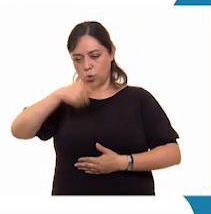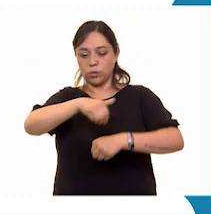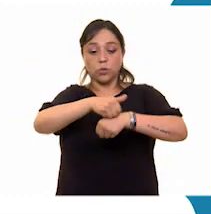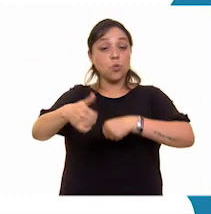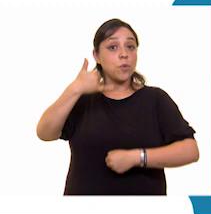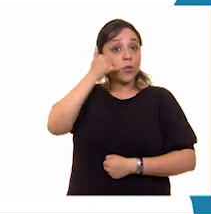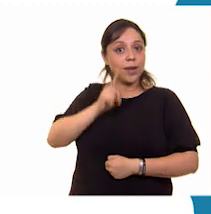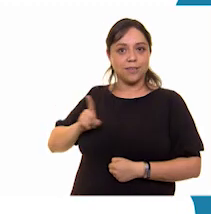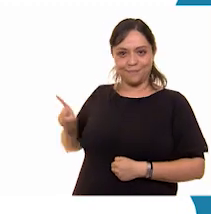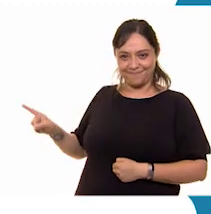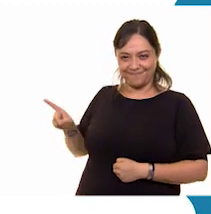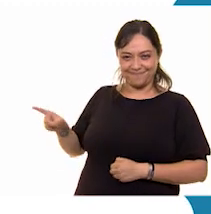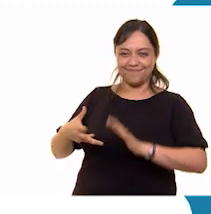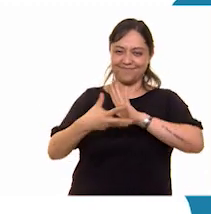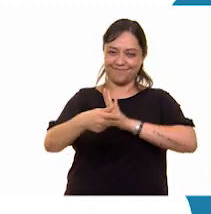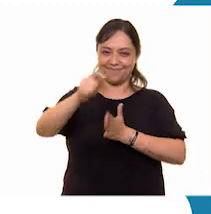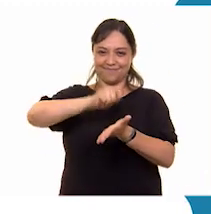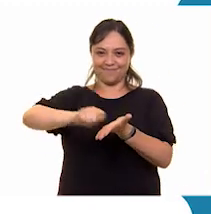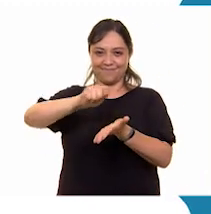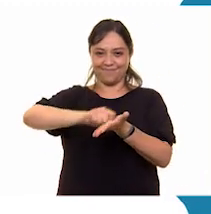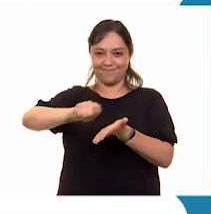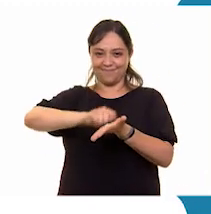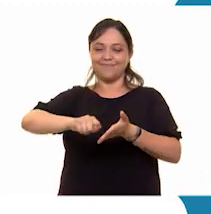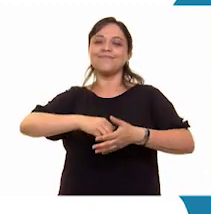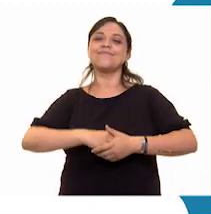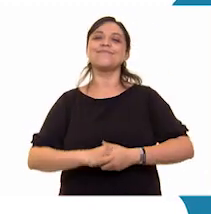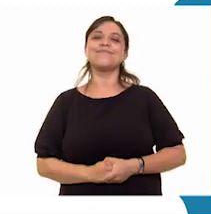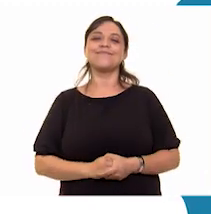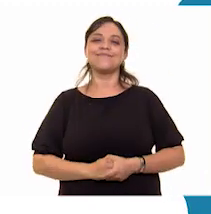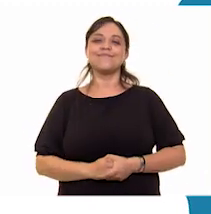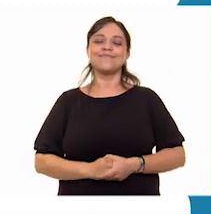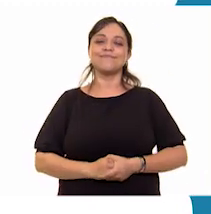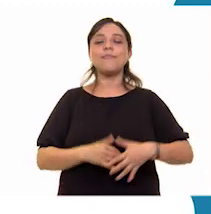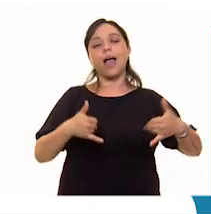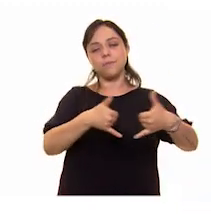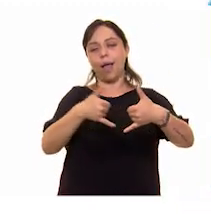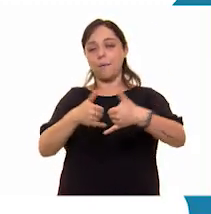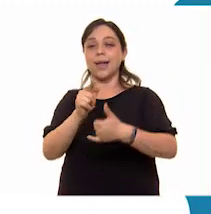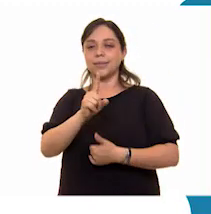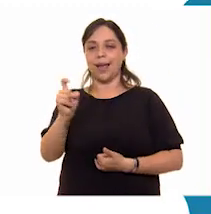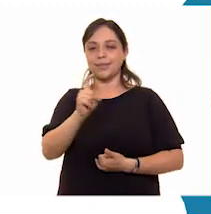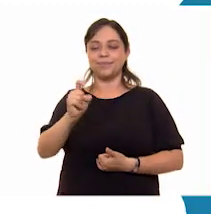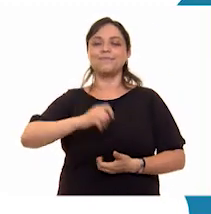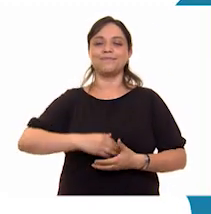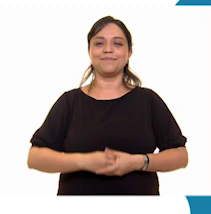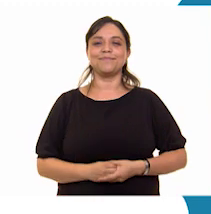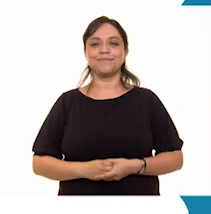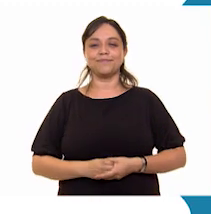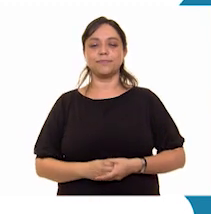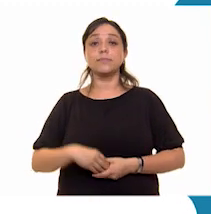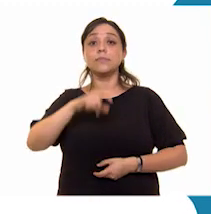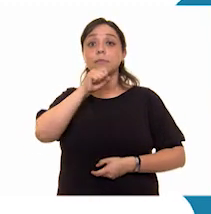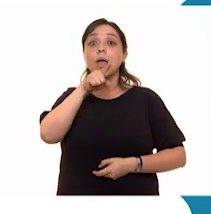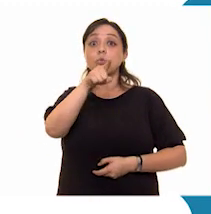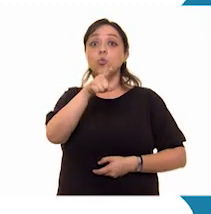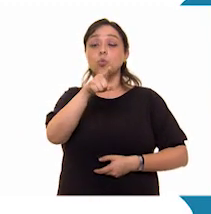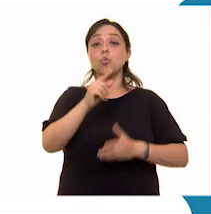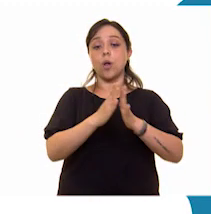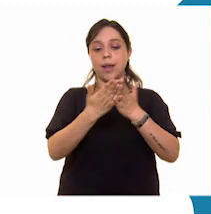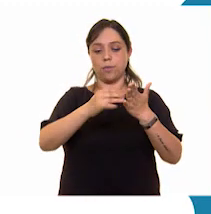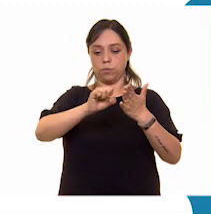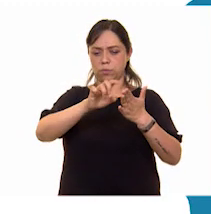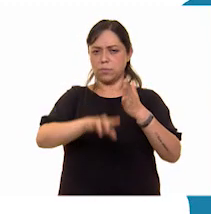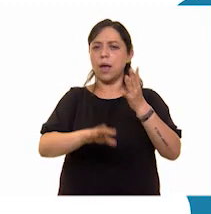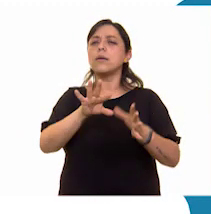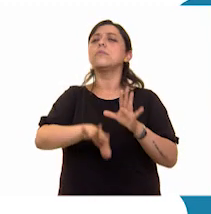55 41 72 04 13, con 100 líneas. También puedes encontrar los libros de texto